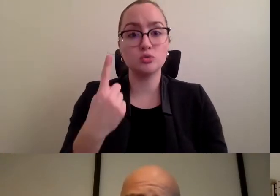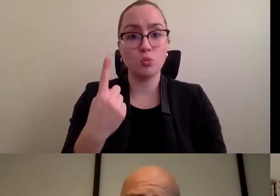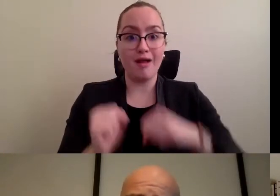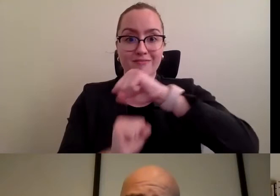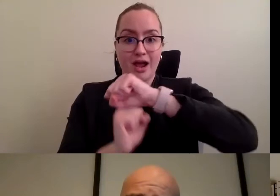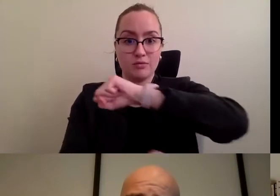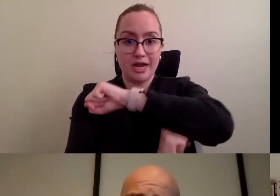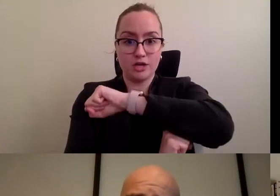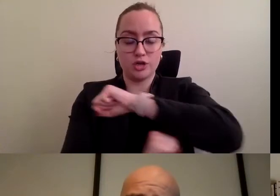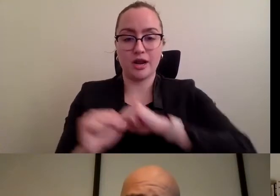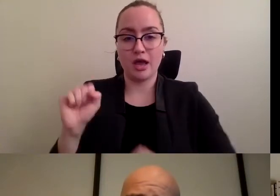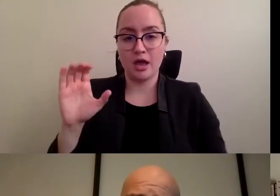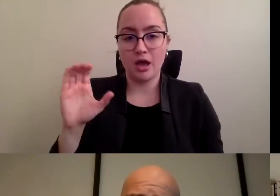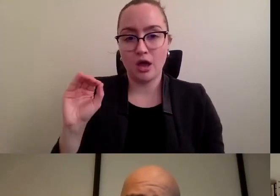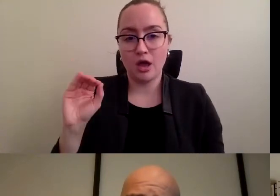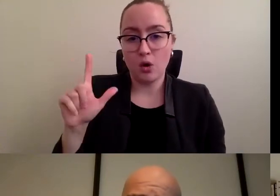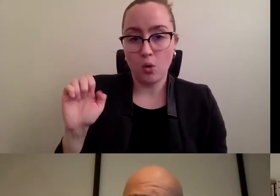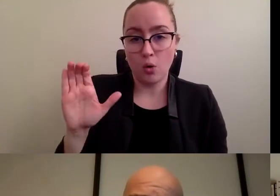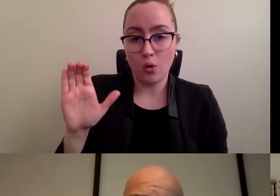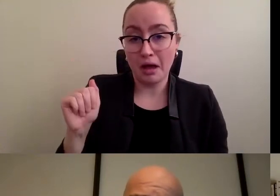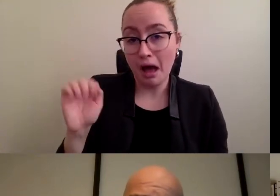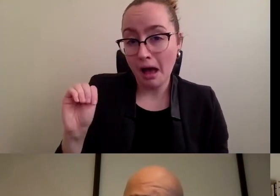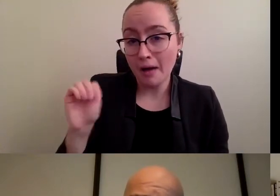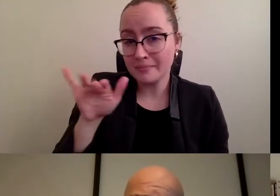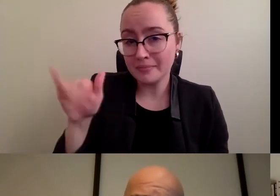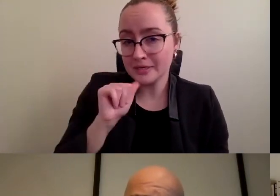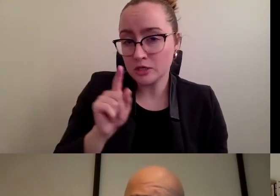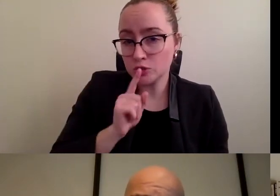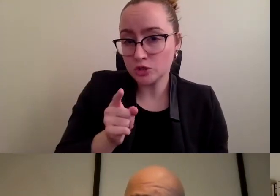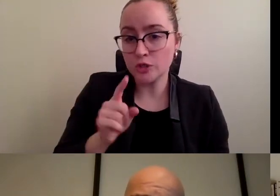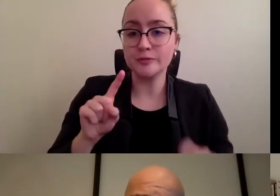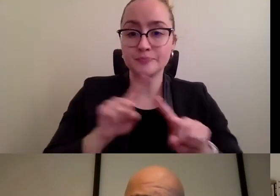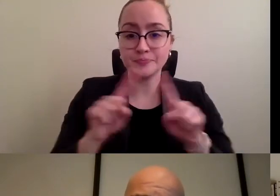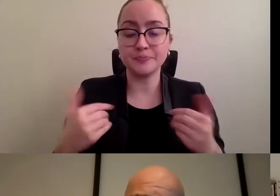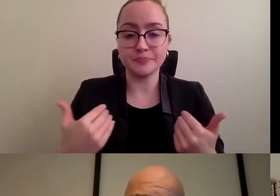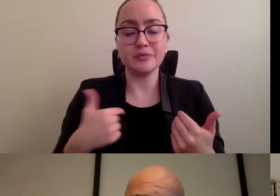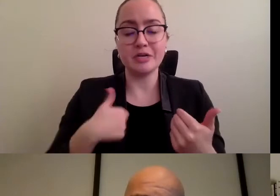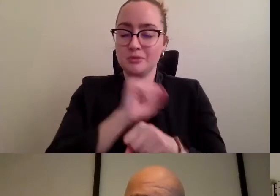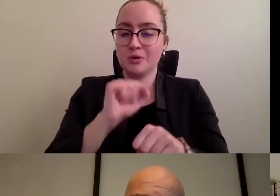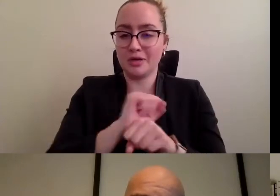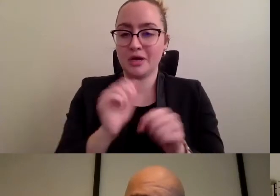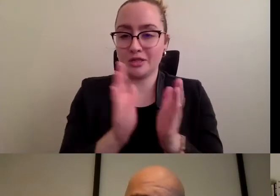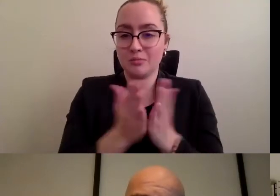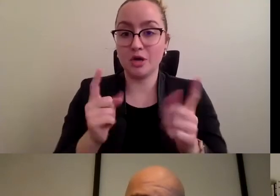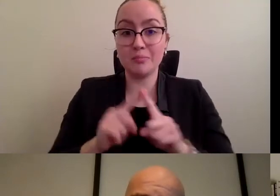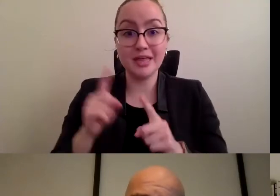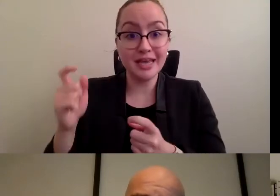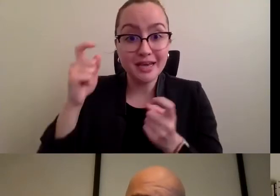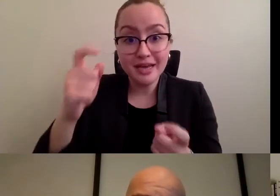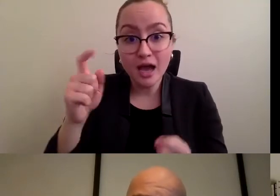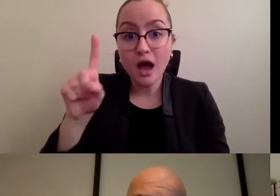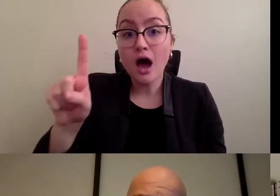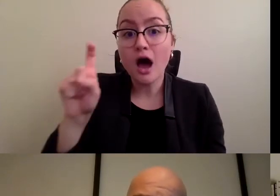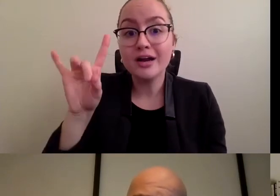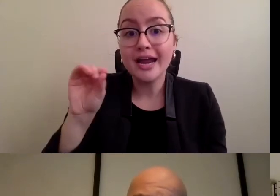grupos tienen un montón de fondos para seguir haciendo su tipo de grupo. En 2005 hasta